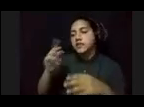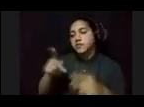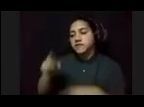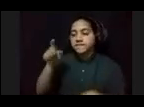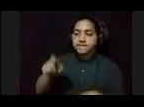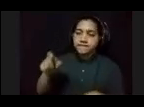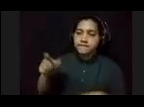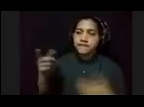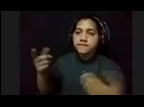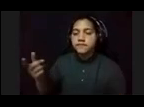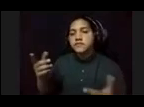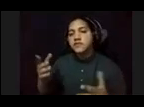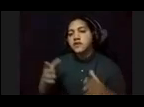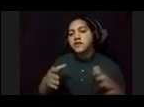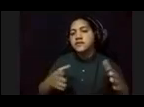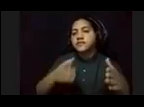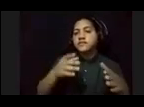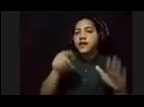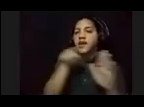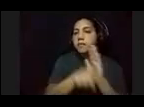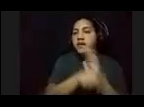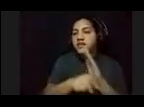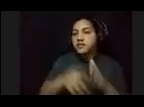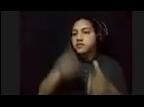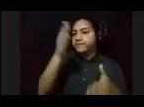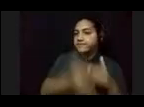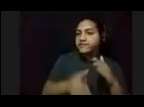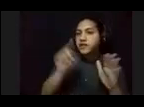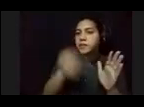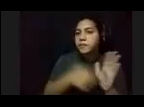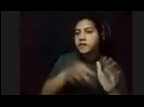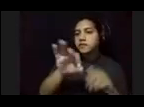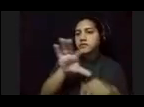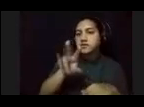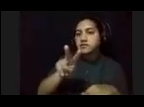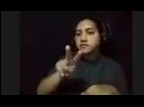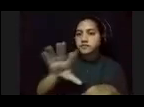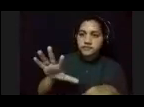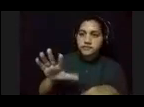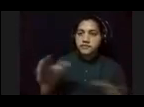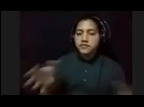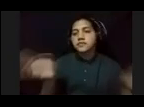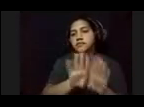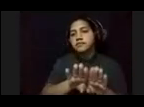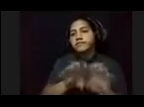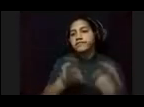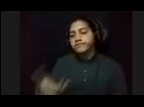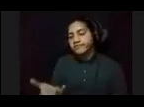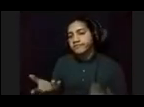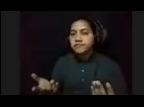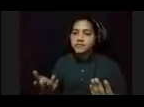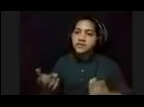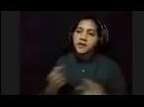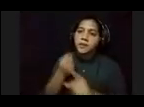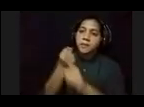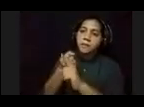culminaron en 1925 y según fue reseñado en la prensa, el cierre perjudicó a más de 40 familias